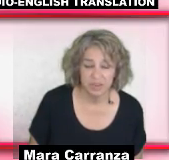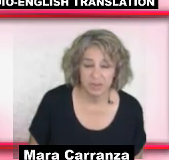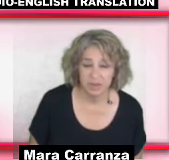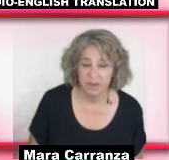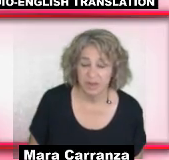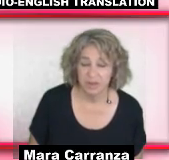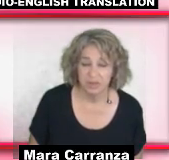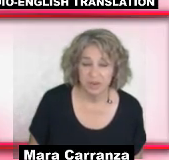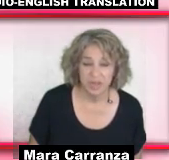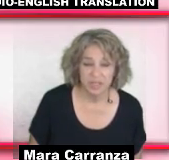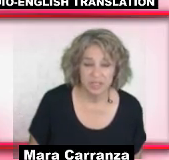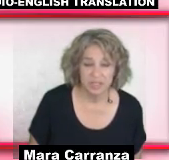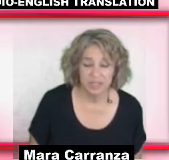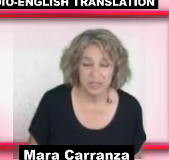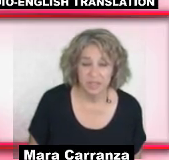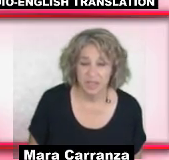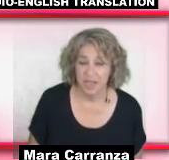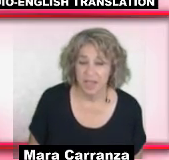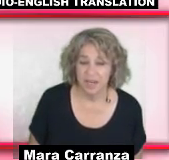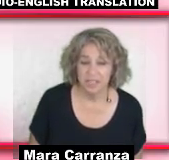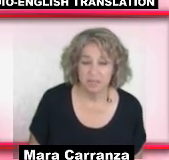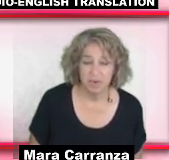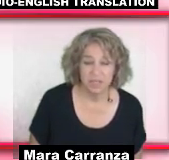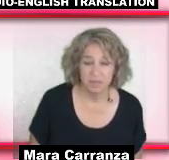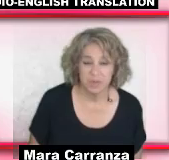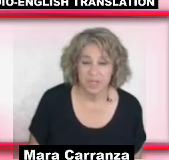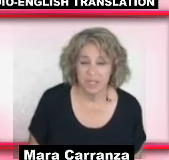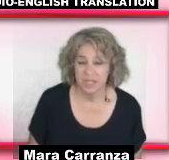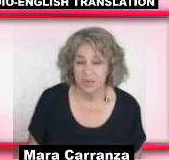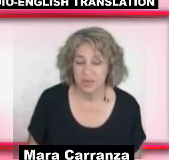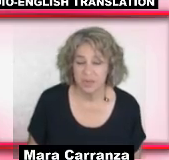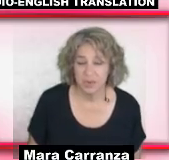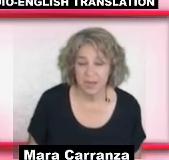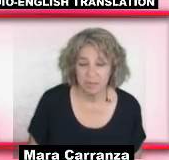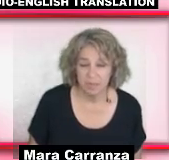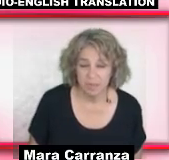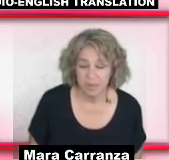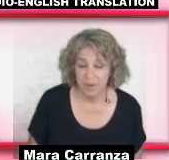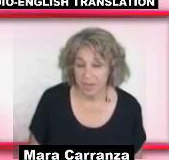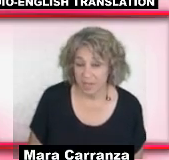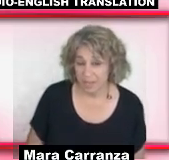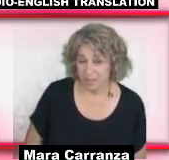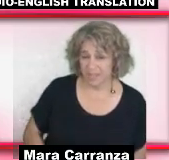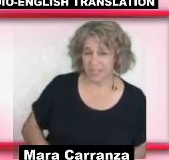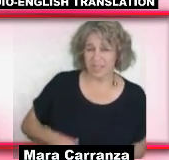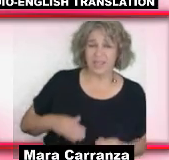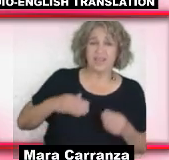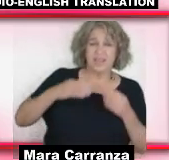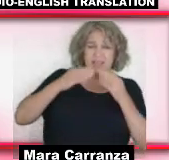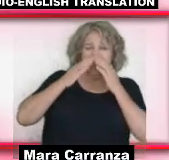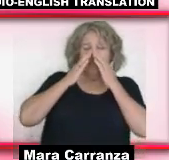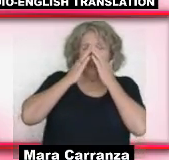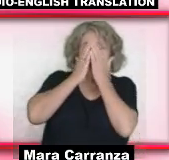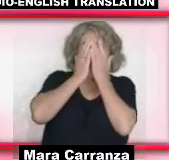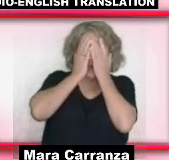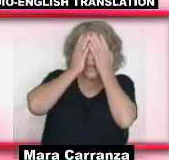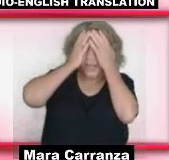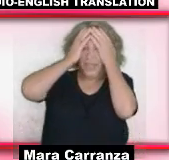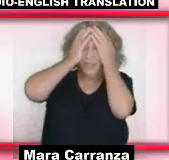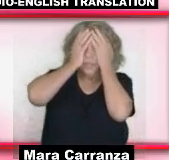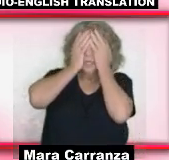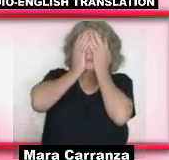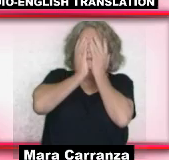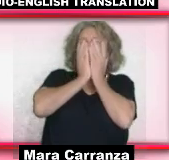si antes de que termine su gobierno esto va a ser realidad, que dice que está en estudio, que lo están analizando, se va a levantar la